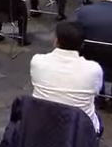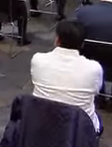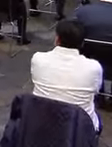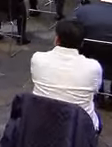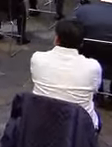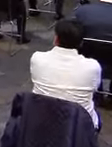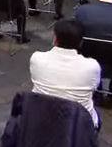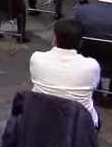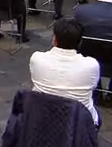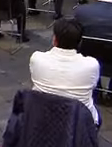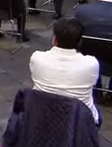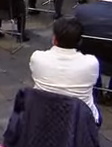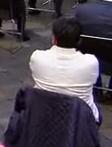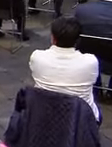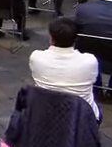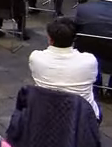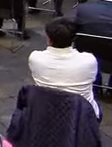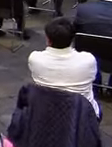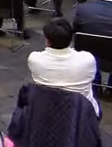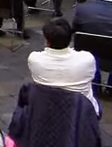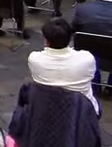Amigas, amigos,